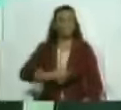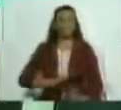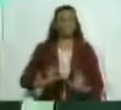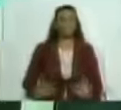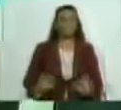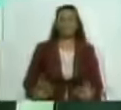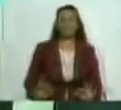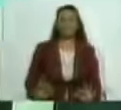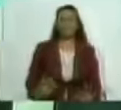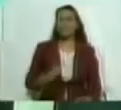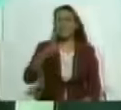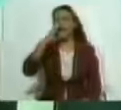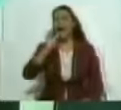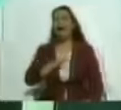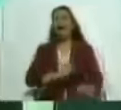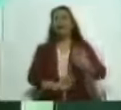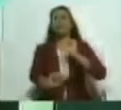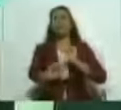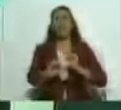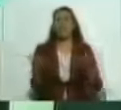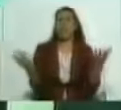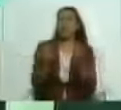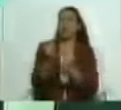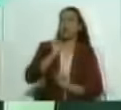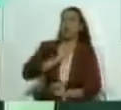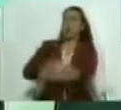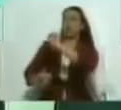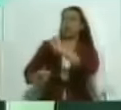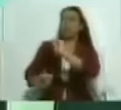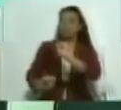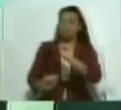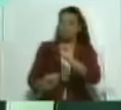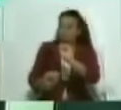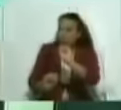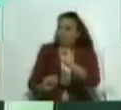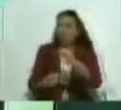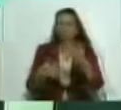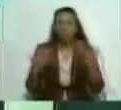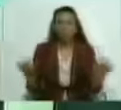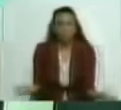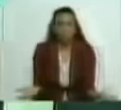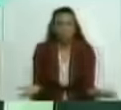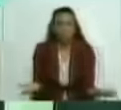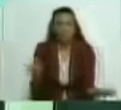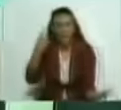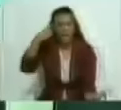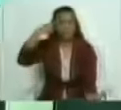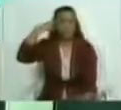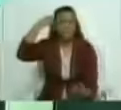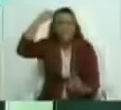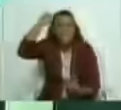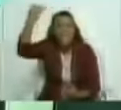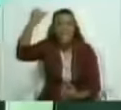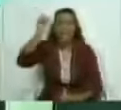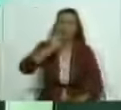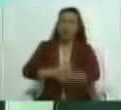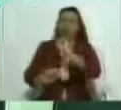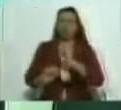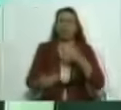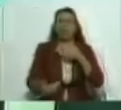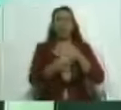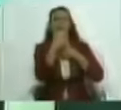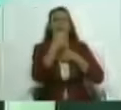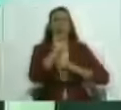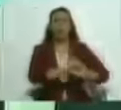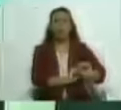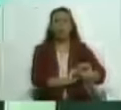del anti, del contra, y navegan en esa antípoda del anti y del contra,